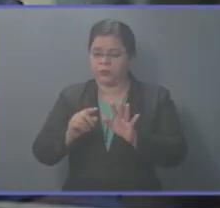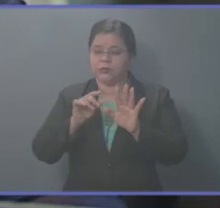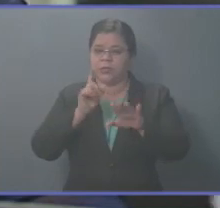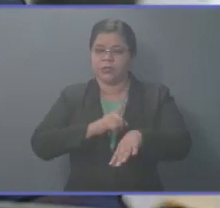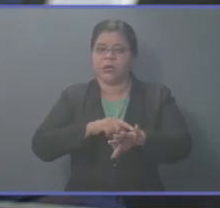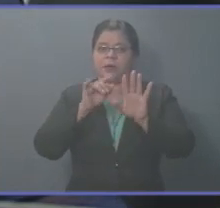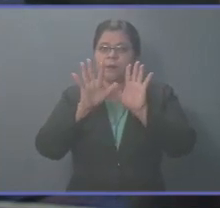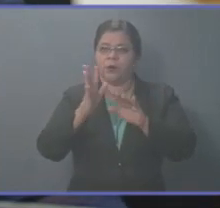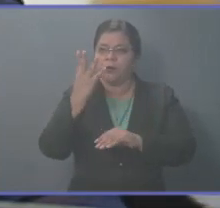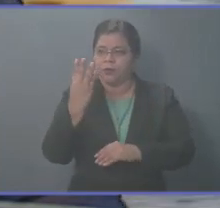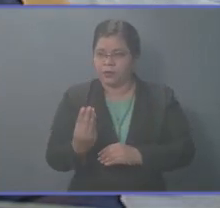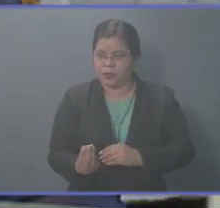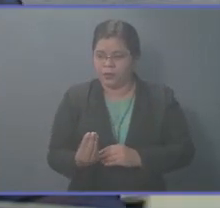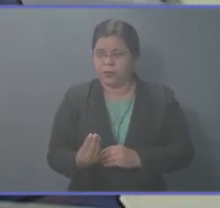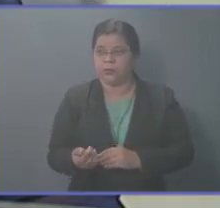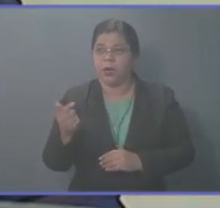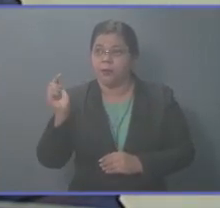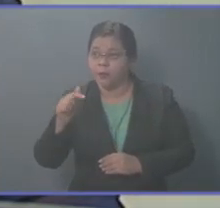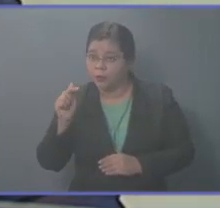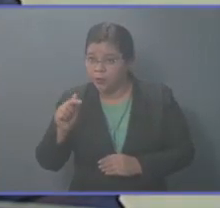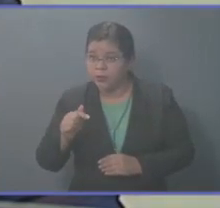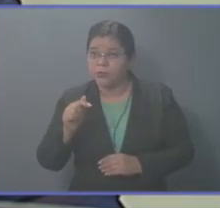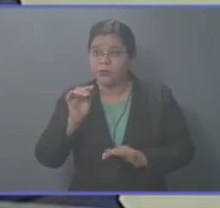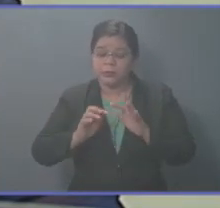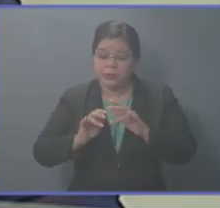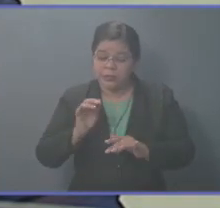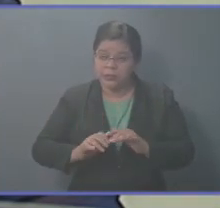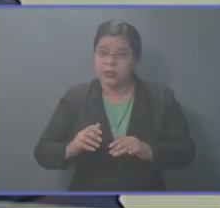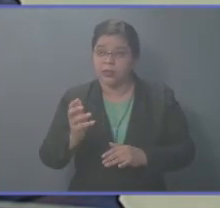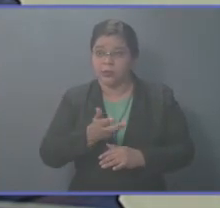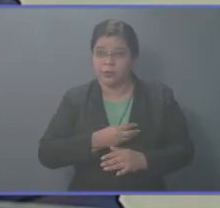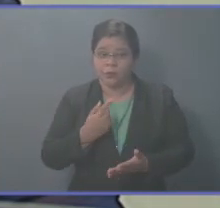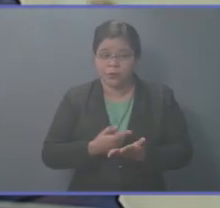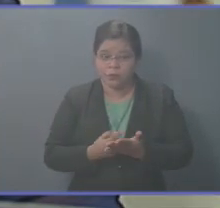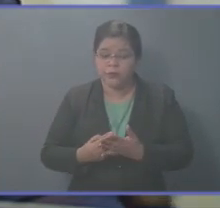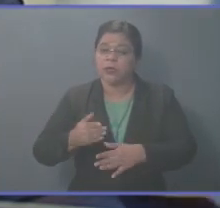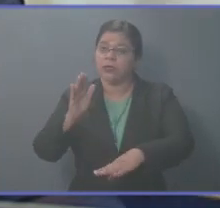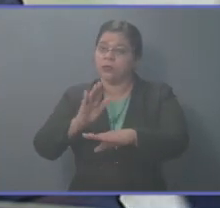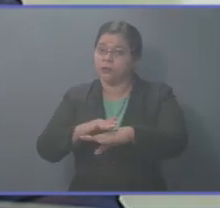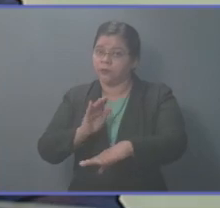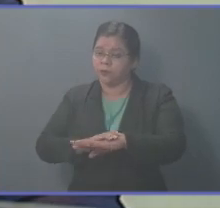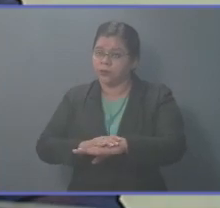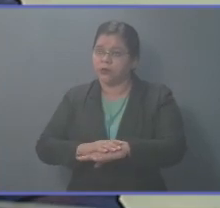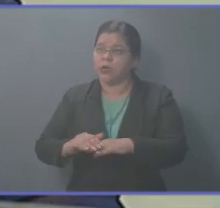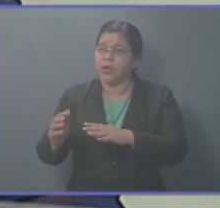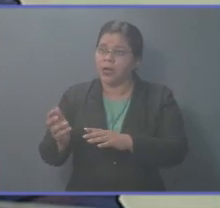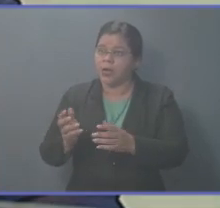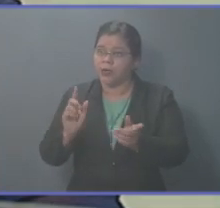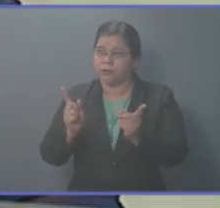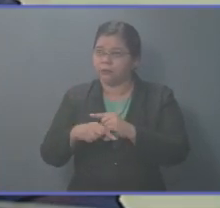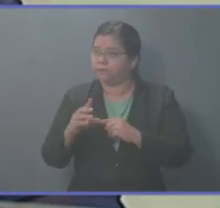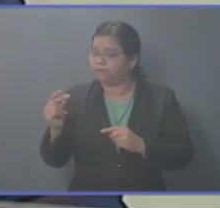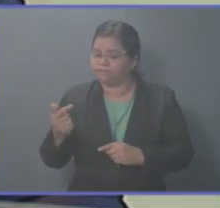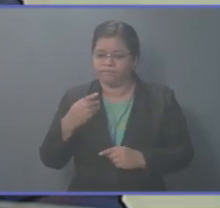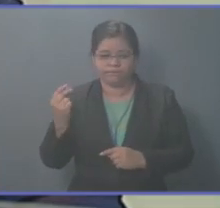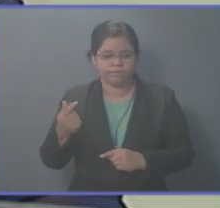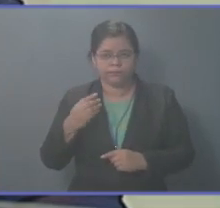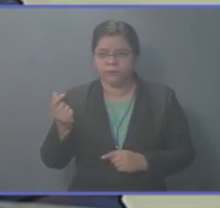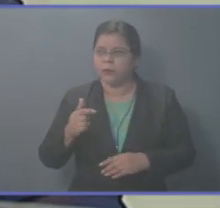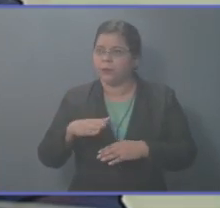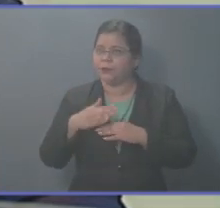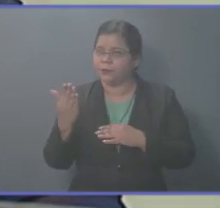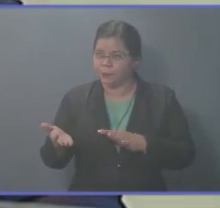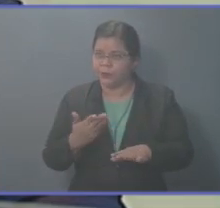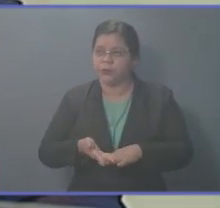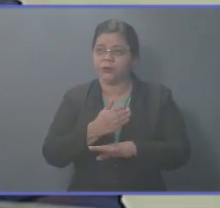días. En consecuencia, la Secretaría de este tribunal deberá notificar dicho traslado inmediatamente después que